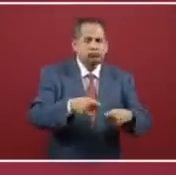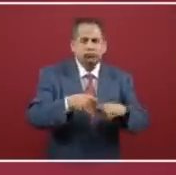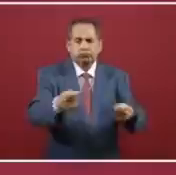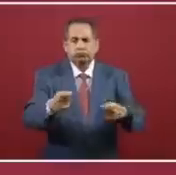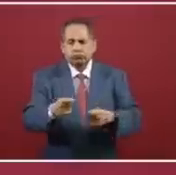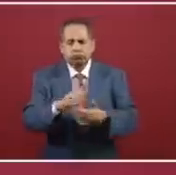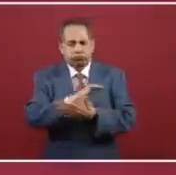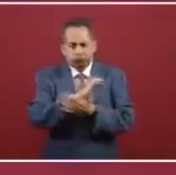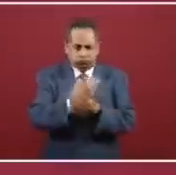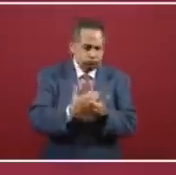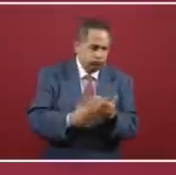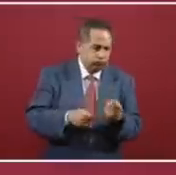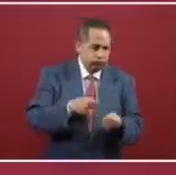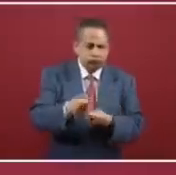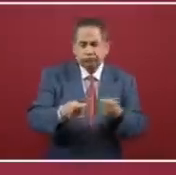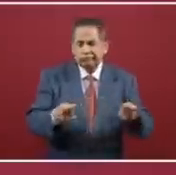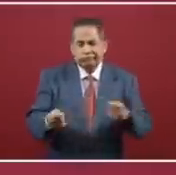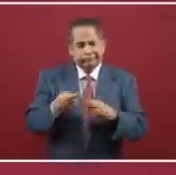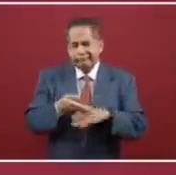de contratos